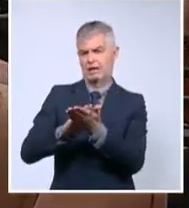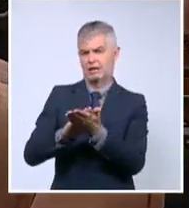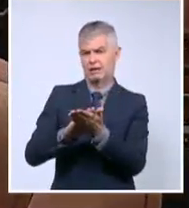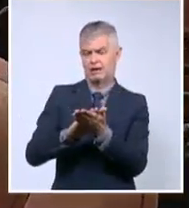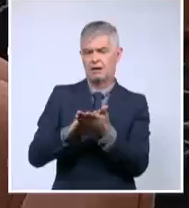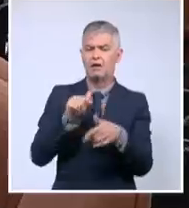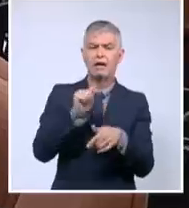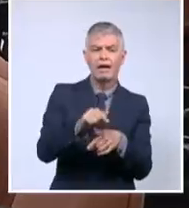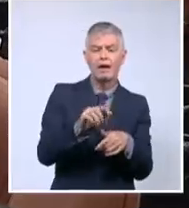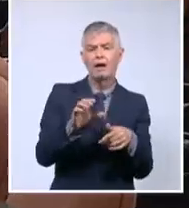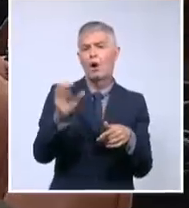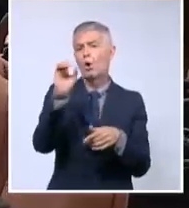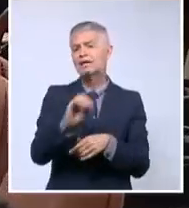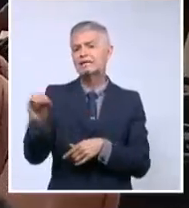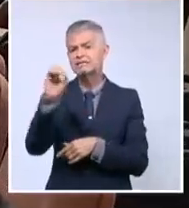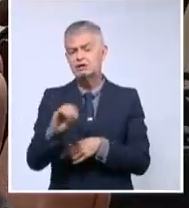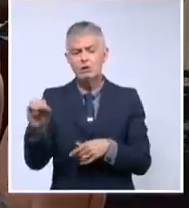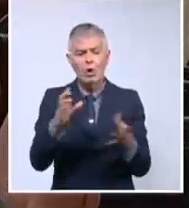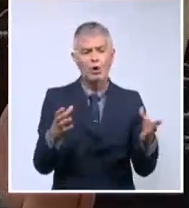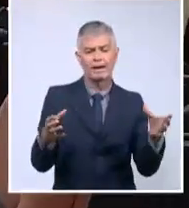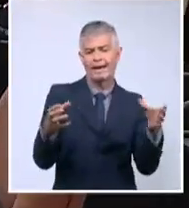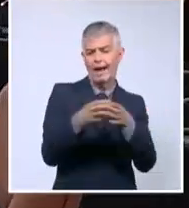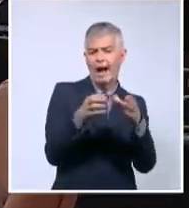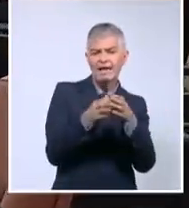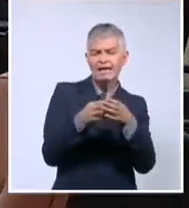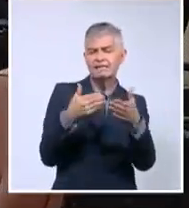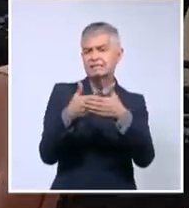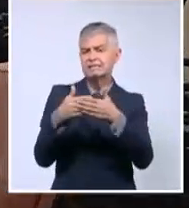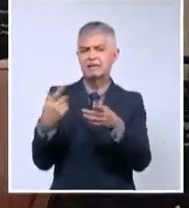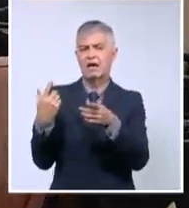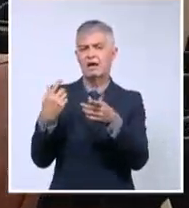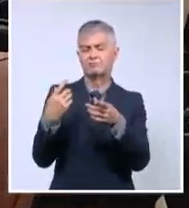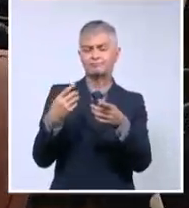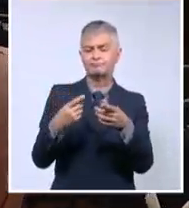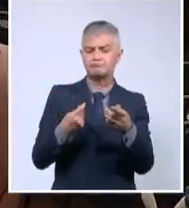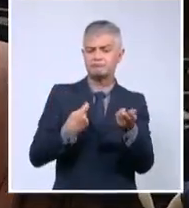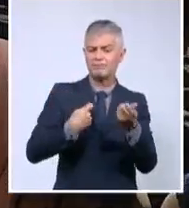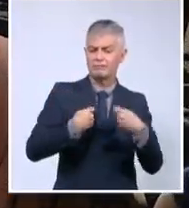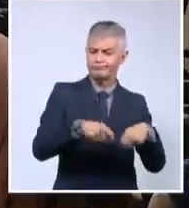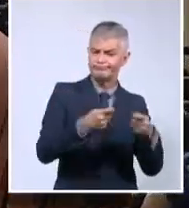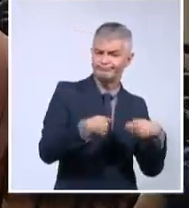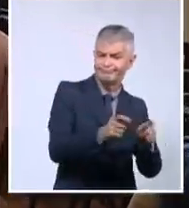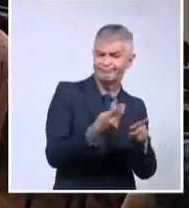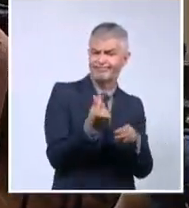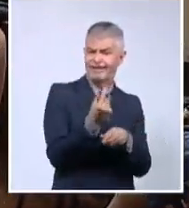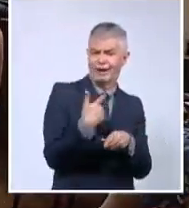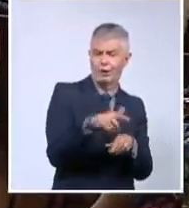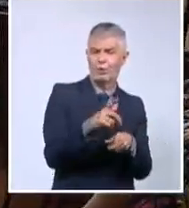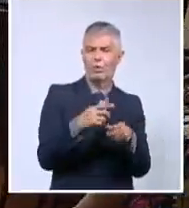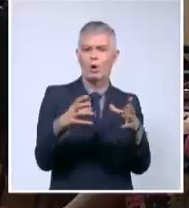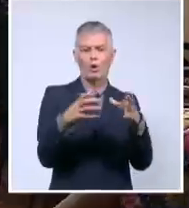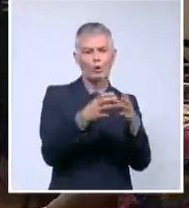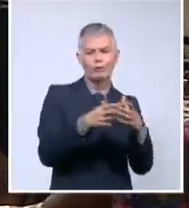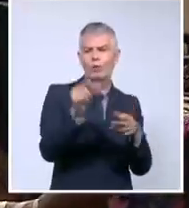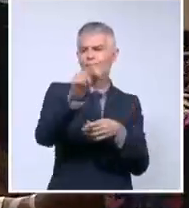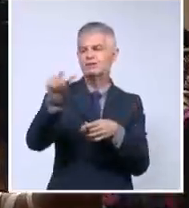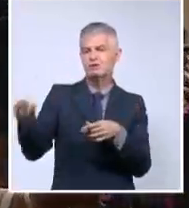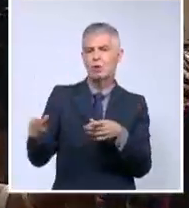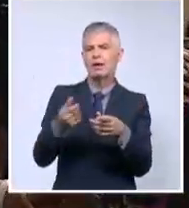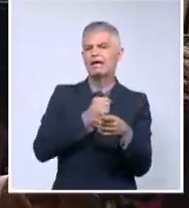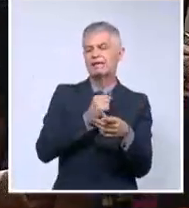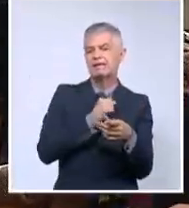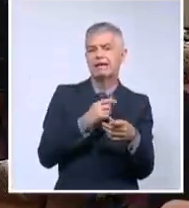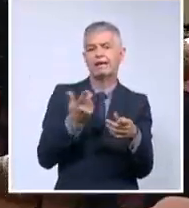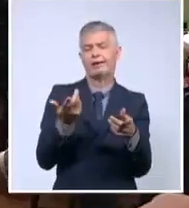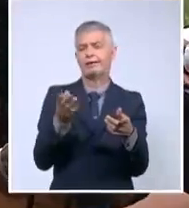supuestas ONG y agencias dependientes de gobiernos extranjeros, financian grupos y acciones dirigidas a denigrar y debilitar